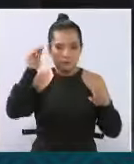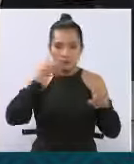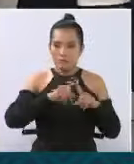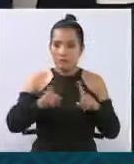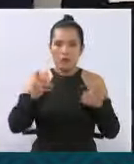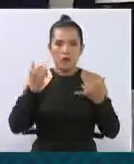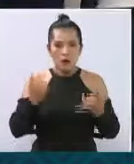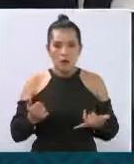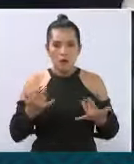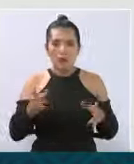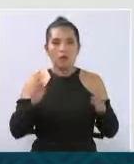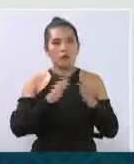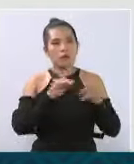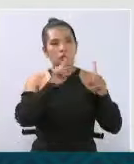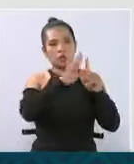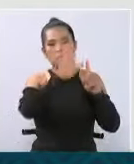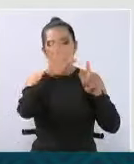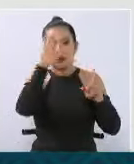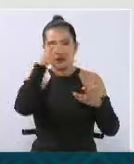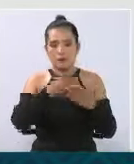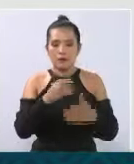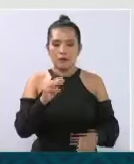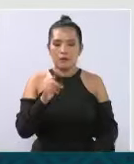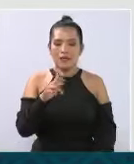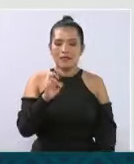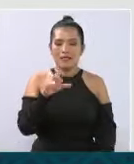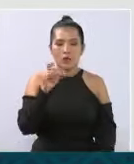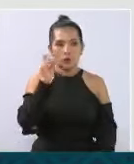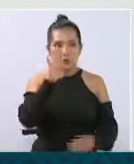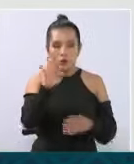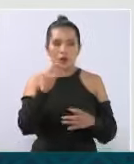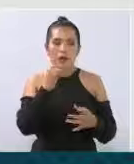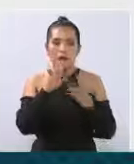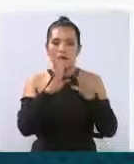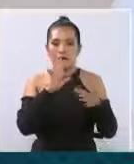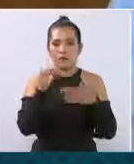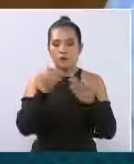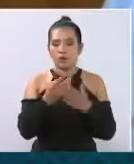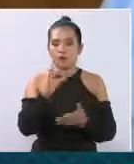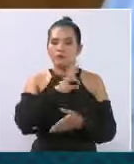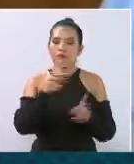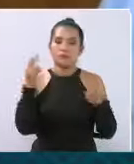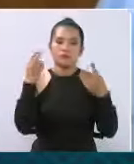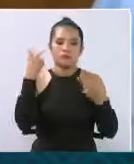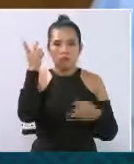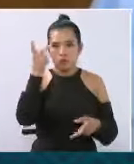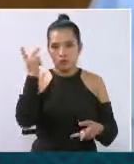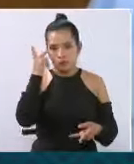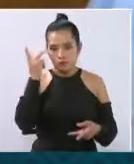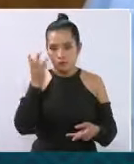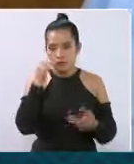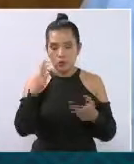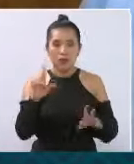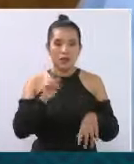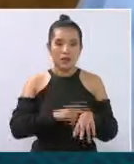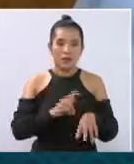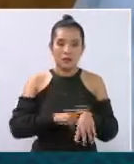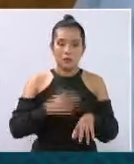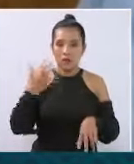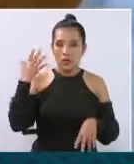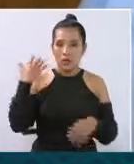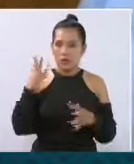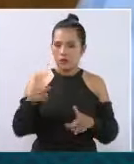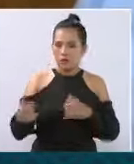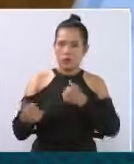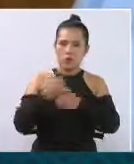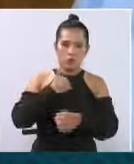ahora involucra a su hijo Marcelo para obtener réditos políticos. Porque hace tiempo han salido a acusarme